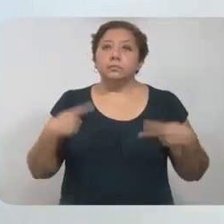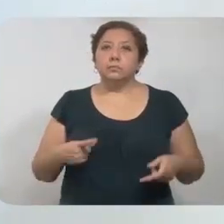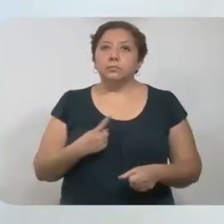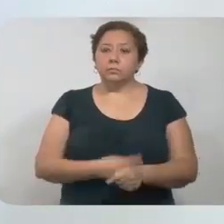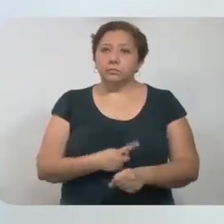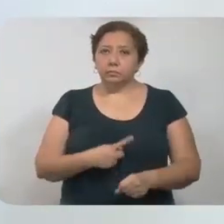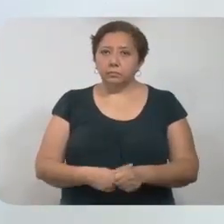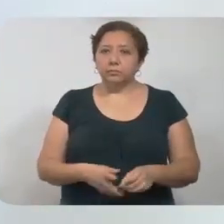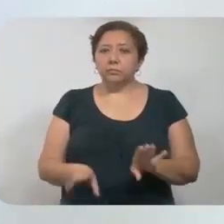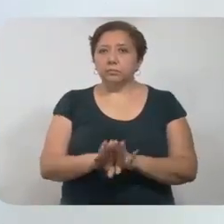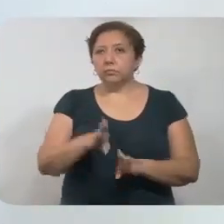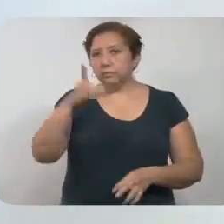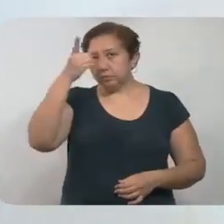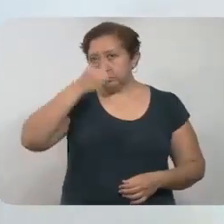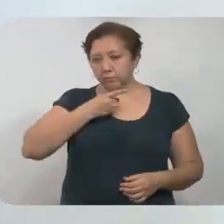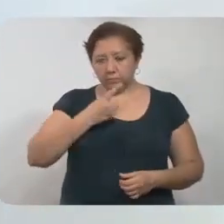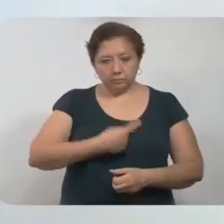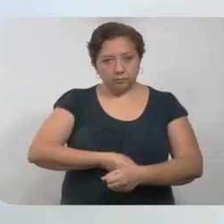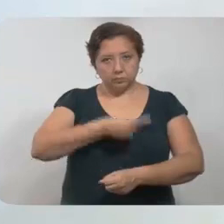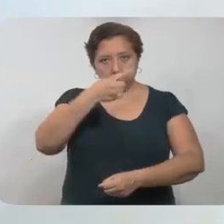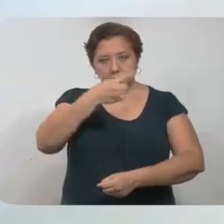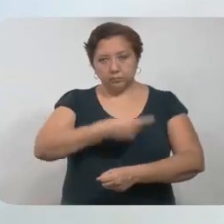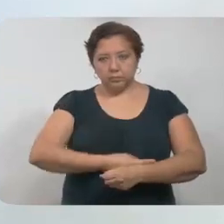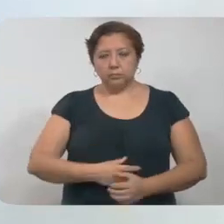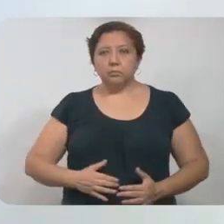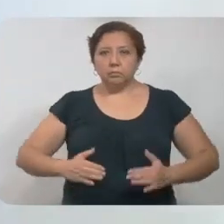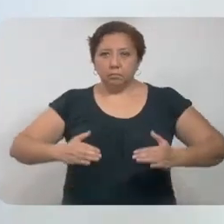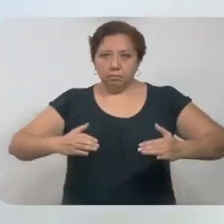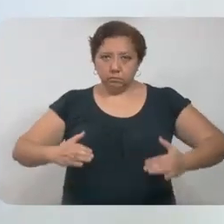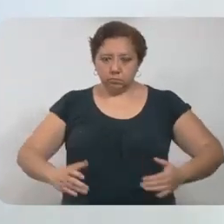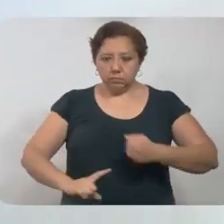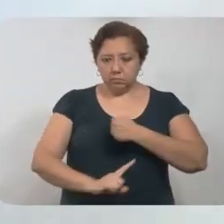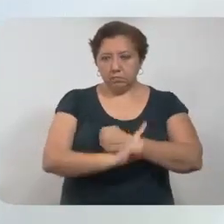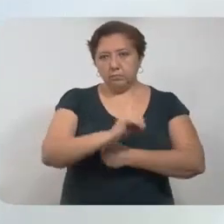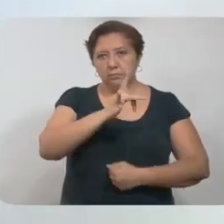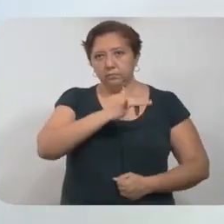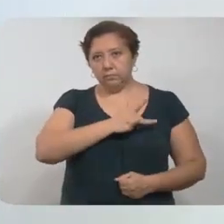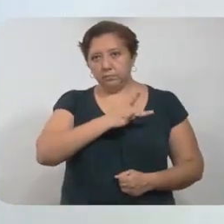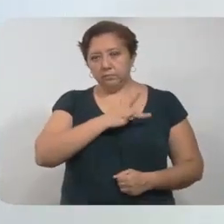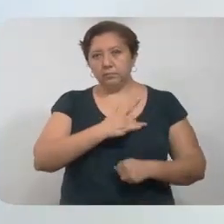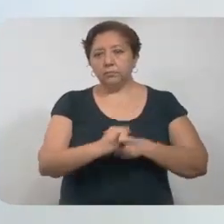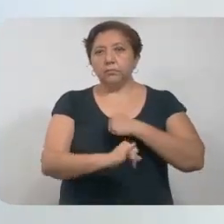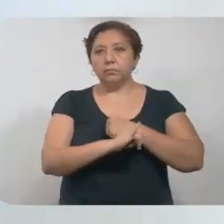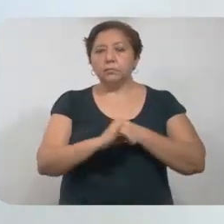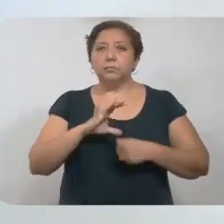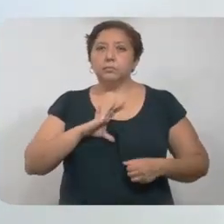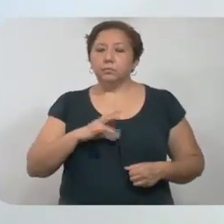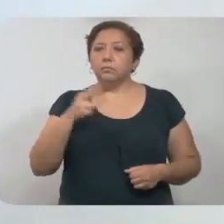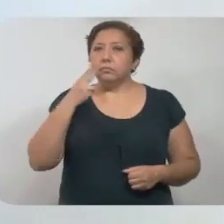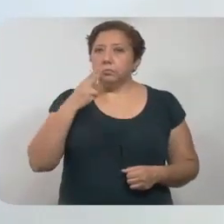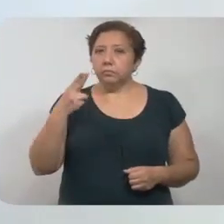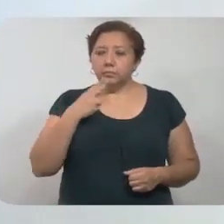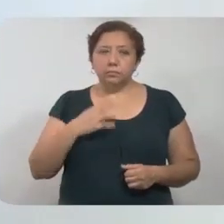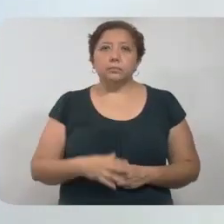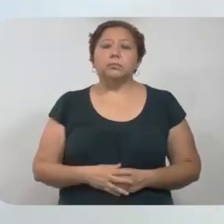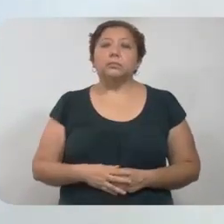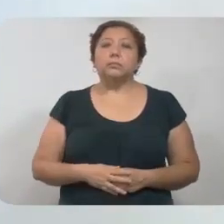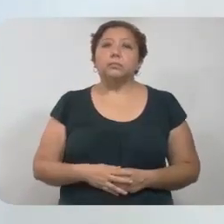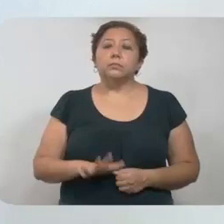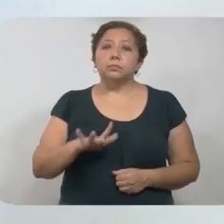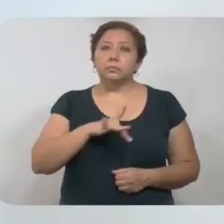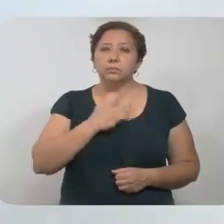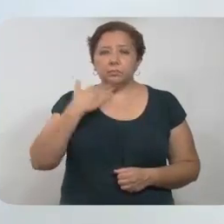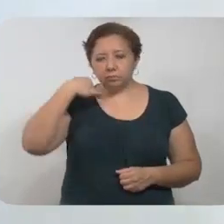personas con padecimientos como diabetes, hipertensión, sobrepeso, problemas cardíacos, VIH, cáncer o tabaquismo, si